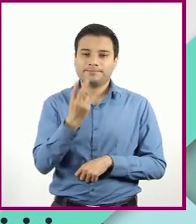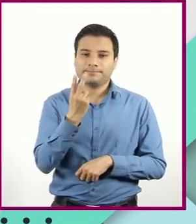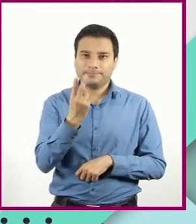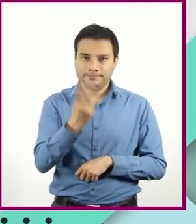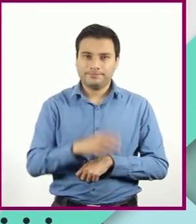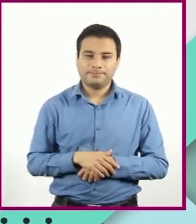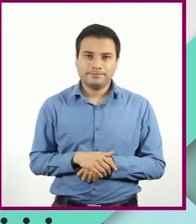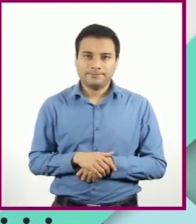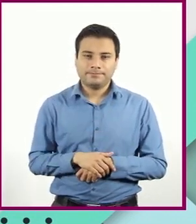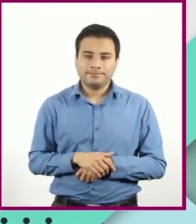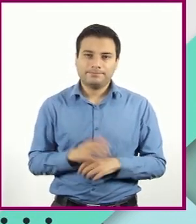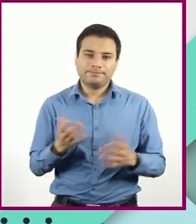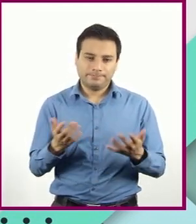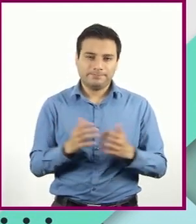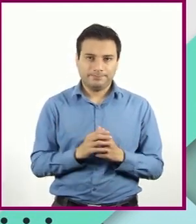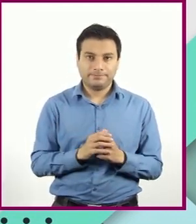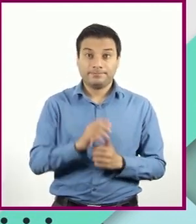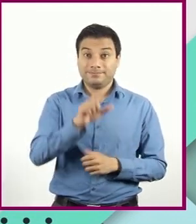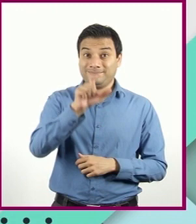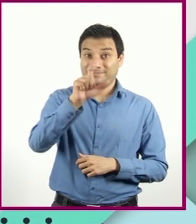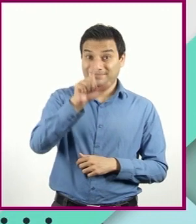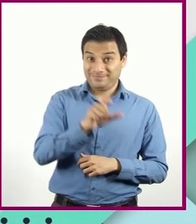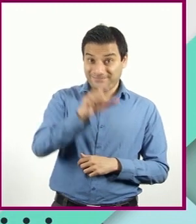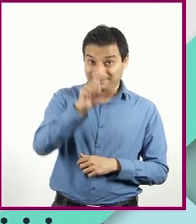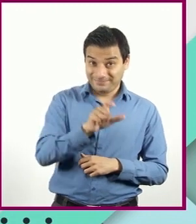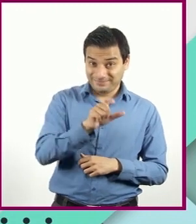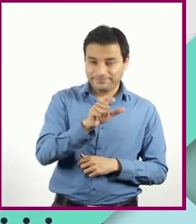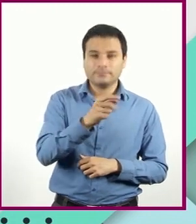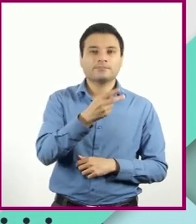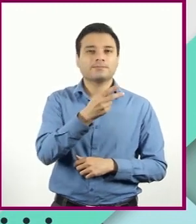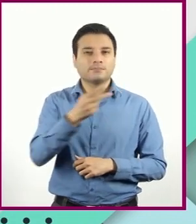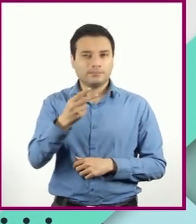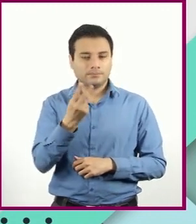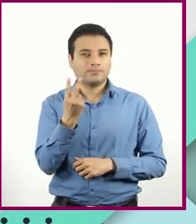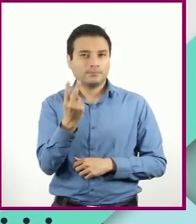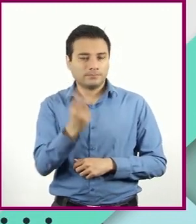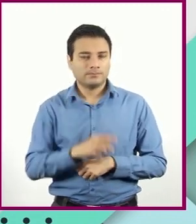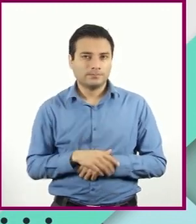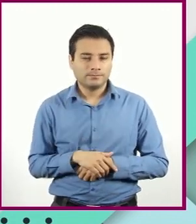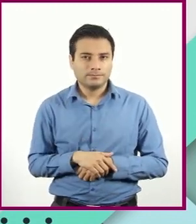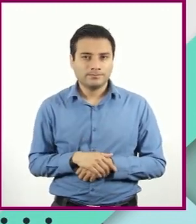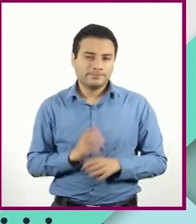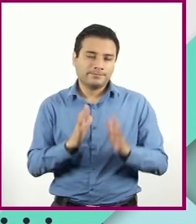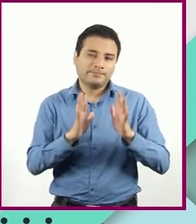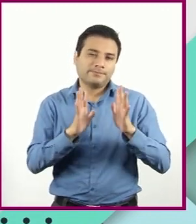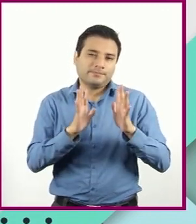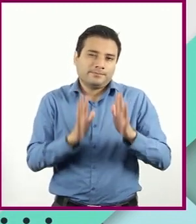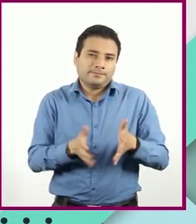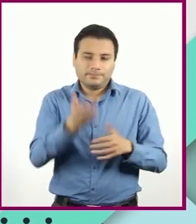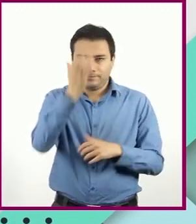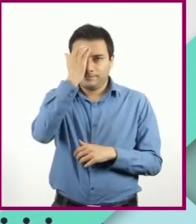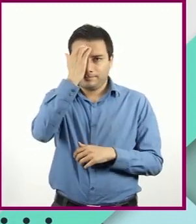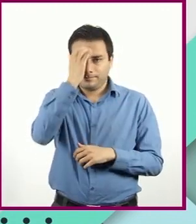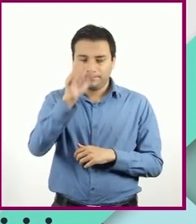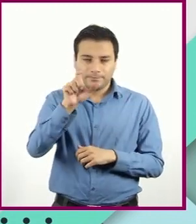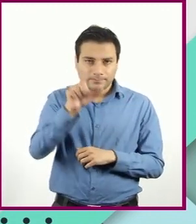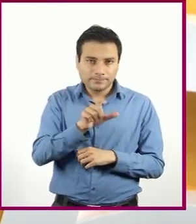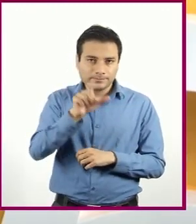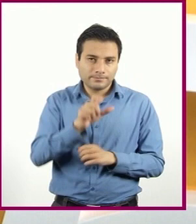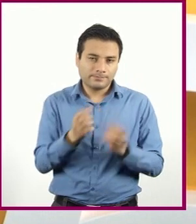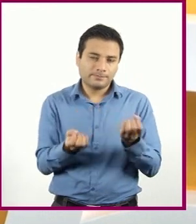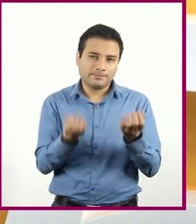resultado de las operaciones es la igualdad. X es igual a 2. Hemos hallado el valor de la incógnita de esta